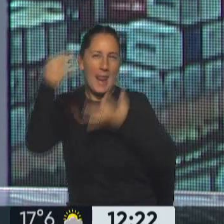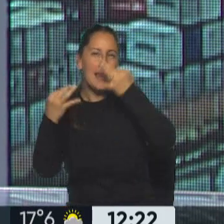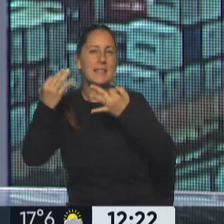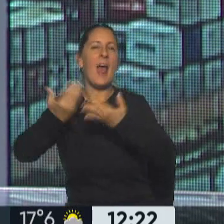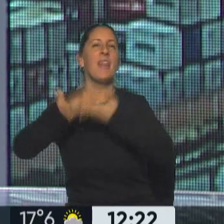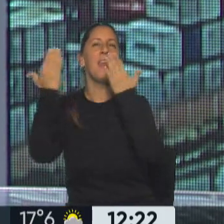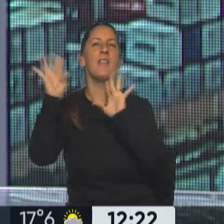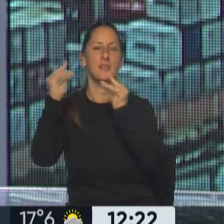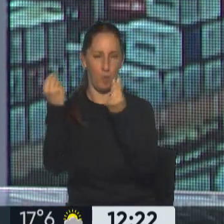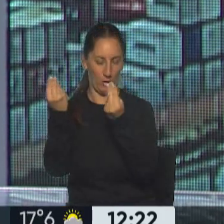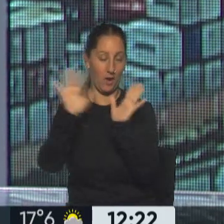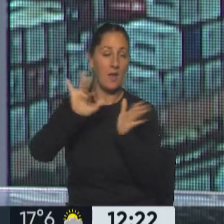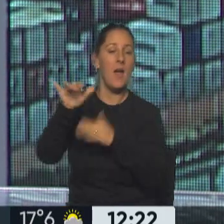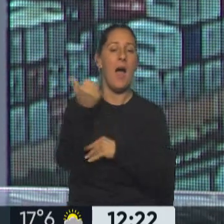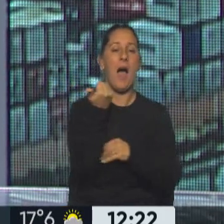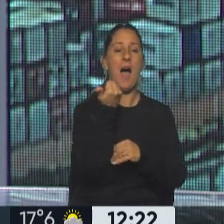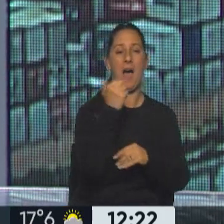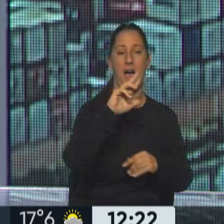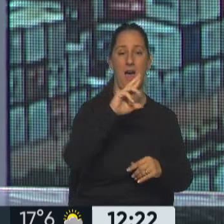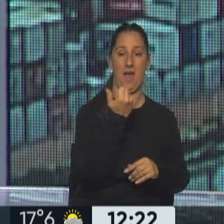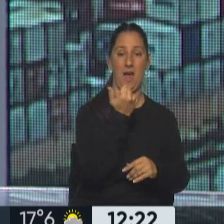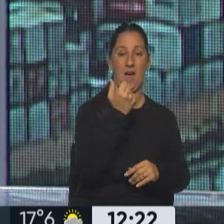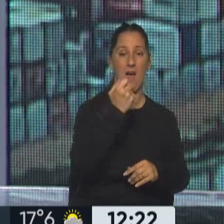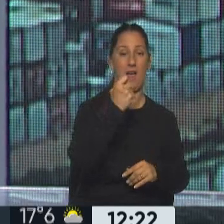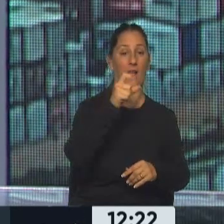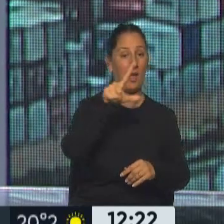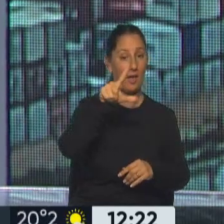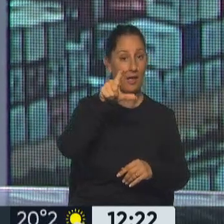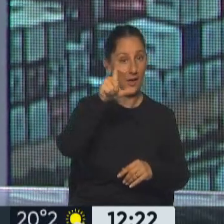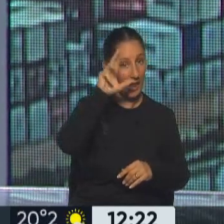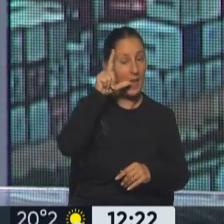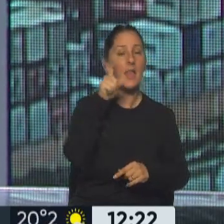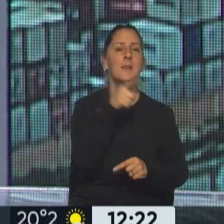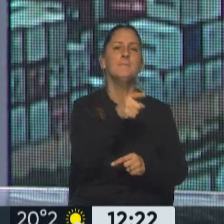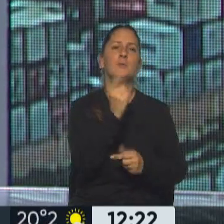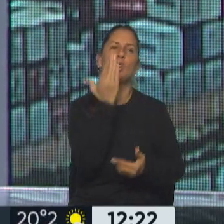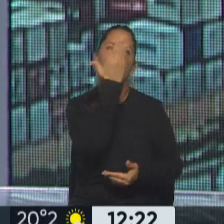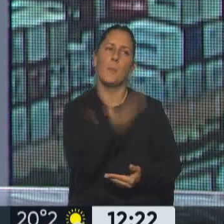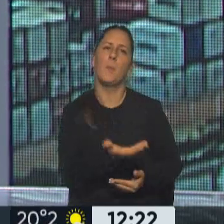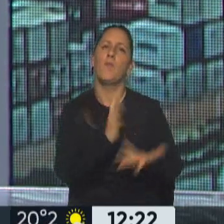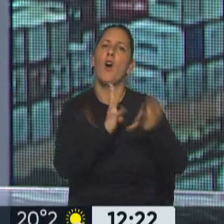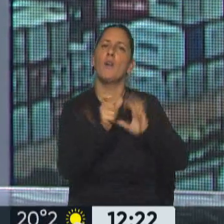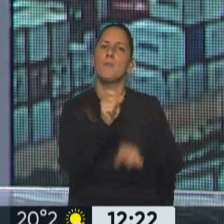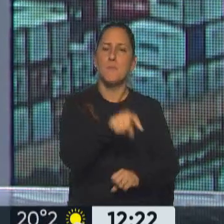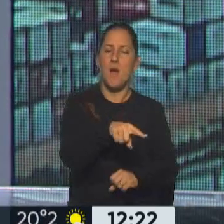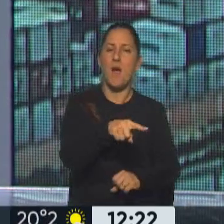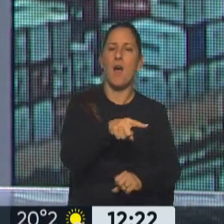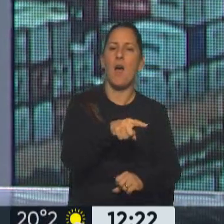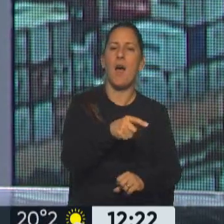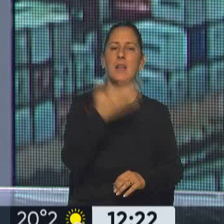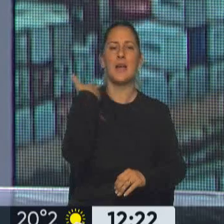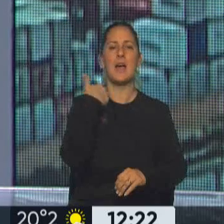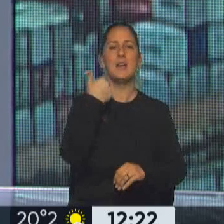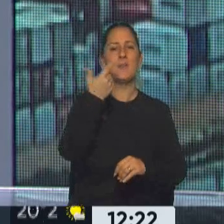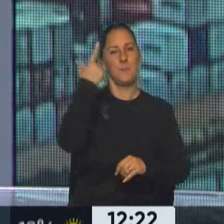y hará que alguna posición que termina siendo una postura personal en la cual ni su pertenencia anterior